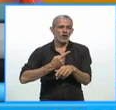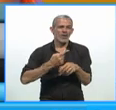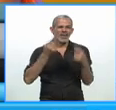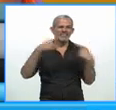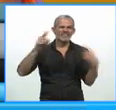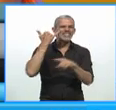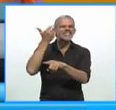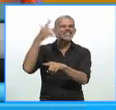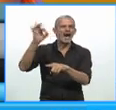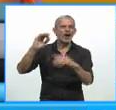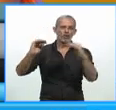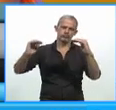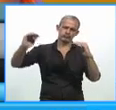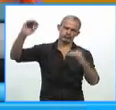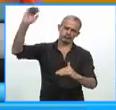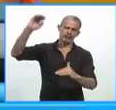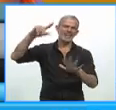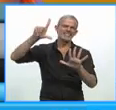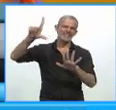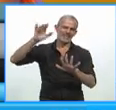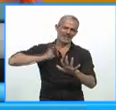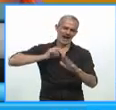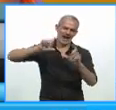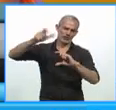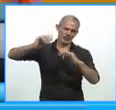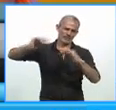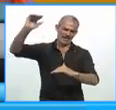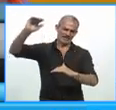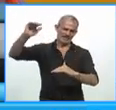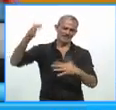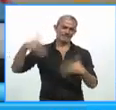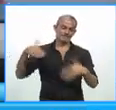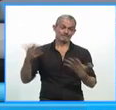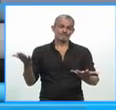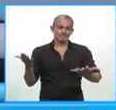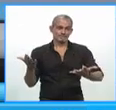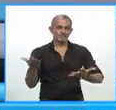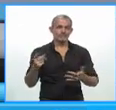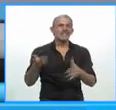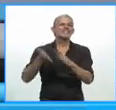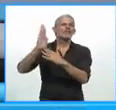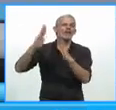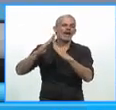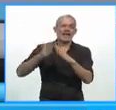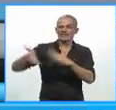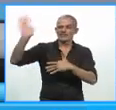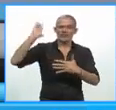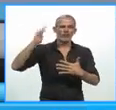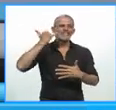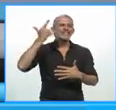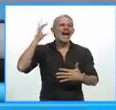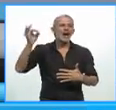con Yao es bastante grande, me lleva 7 años. Se fue de temprano de casa, así